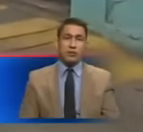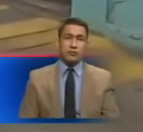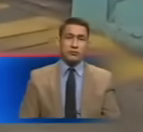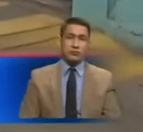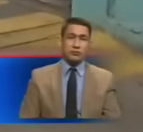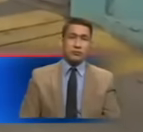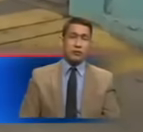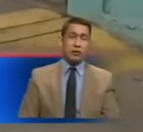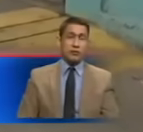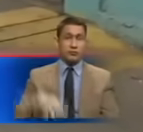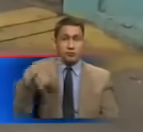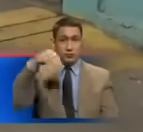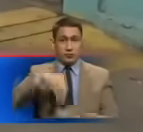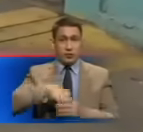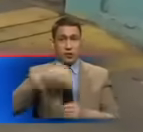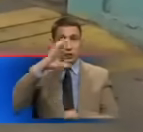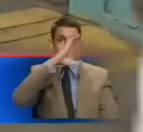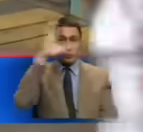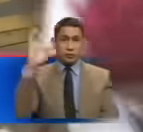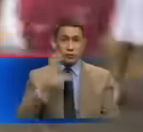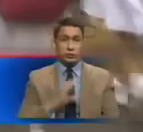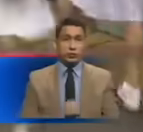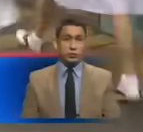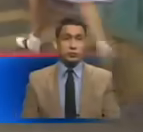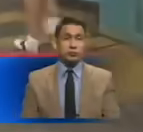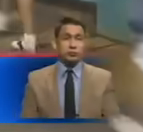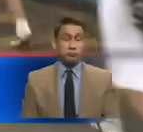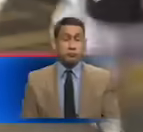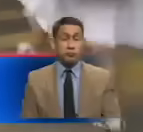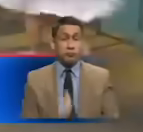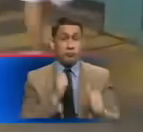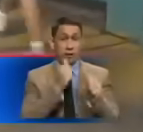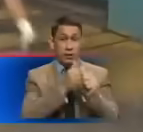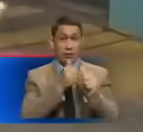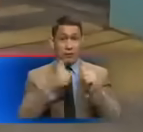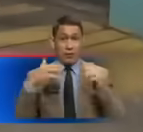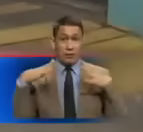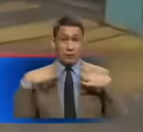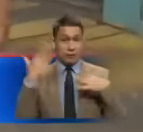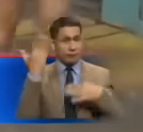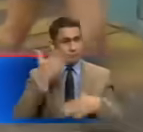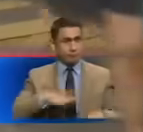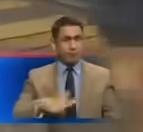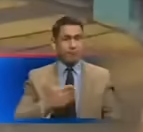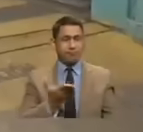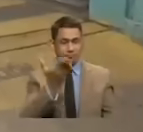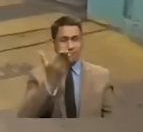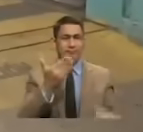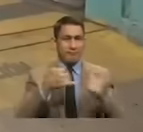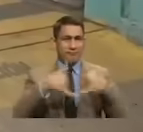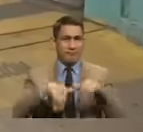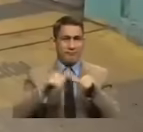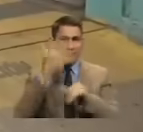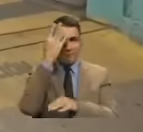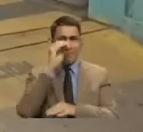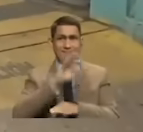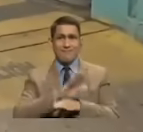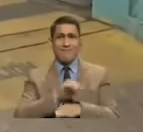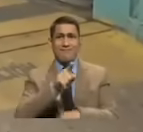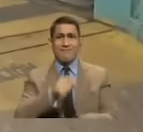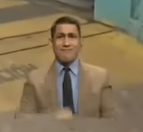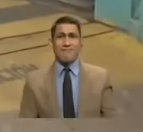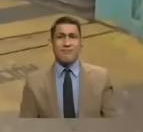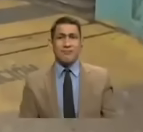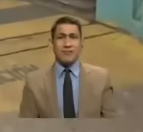región costa, las clases de este año. Bueno, continuamos con esta información en Estudio Saskia. Y compañeros, muy buenas tardes.